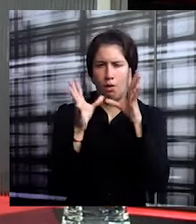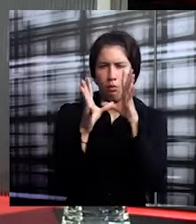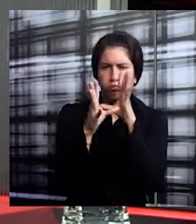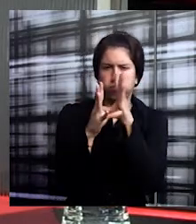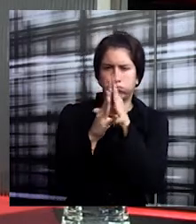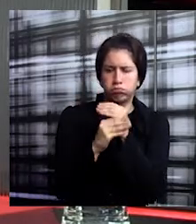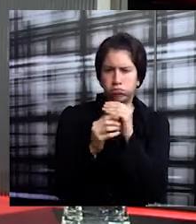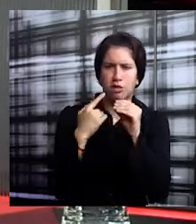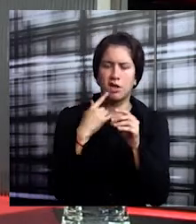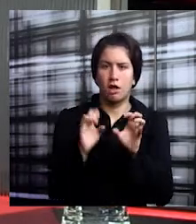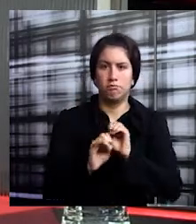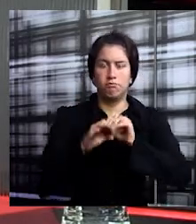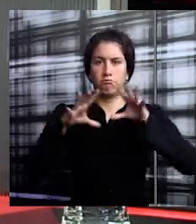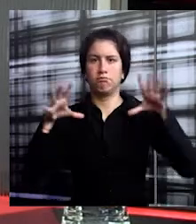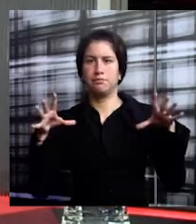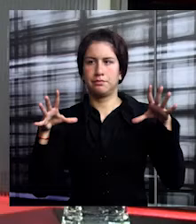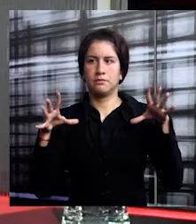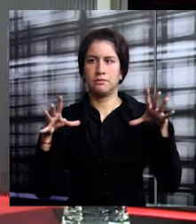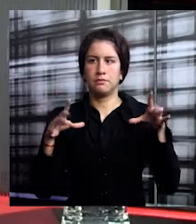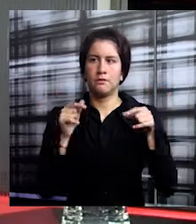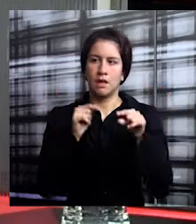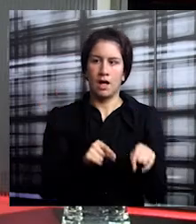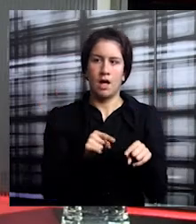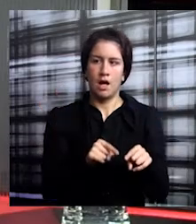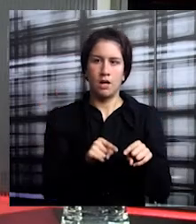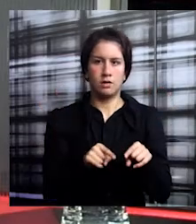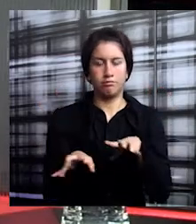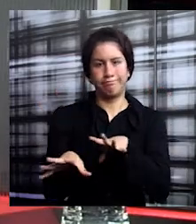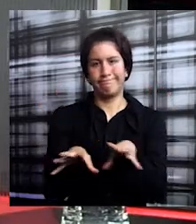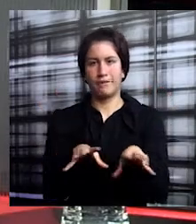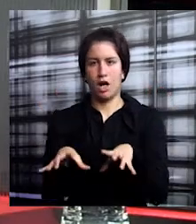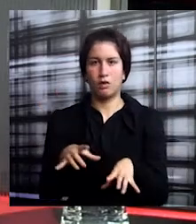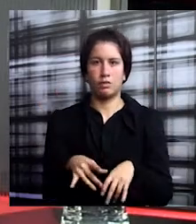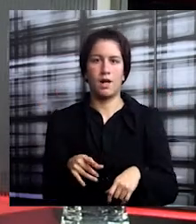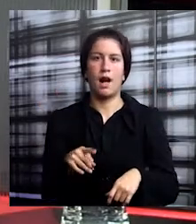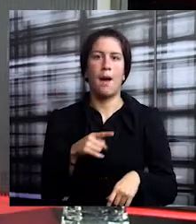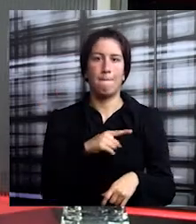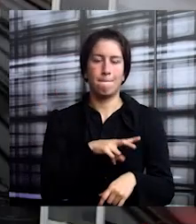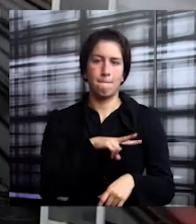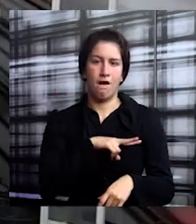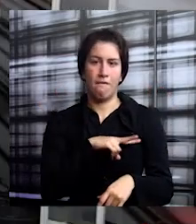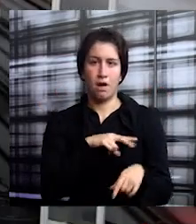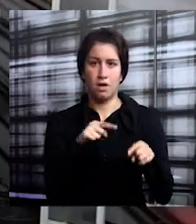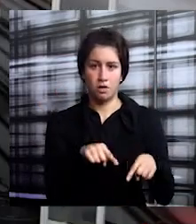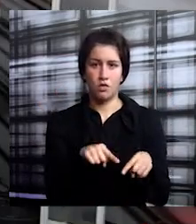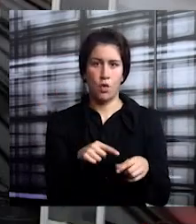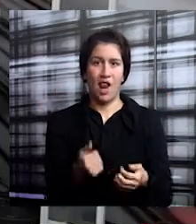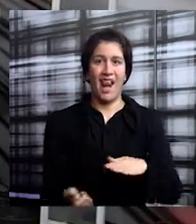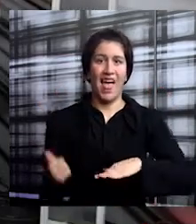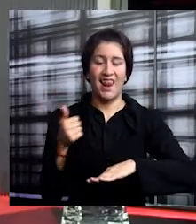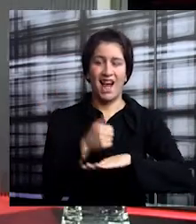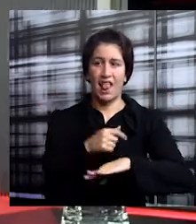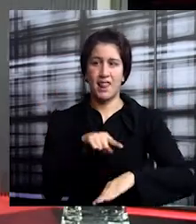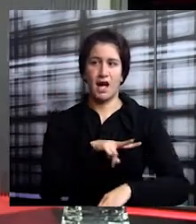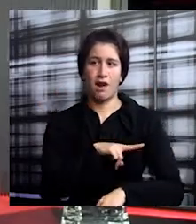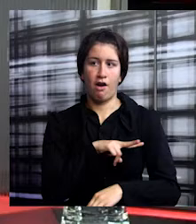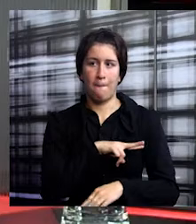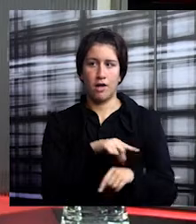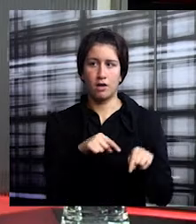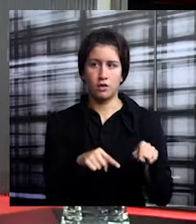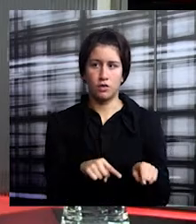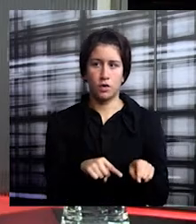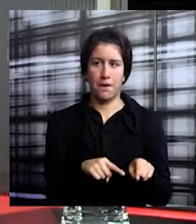Directamente, el recurso de la Universidad de Valparaíso, el recurso de la Alcaldía de Valparaíso, las órdenes de renovar que han tenido